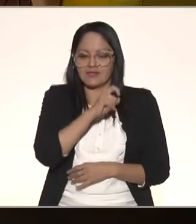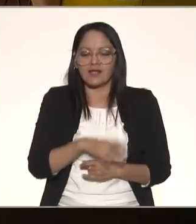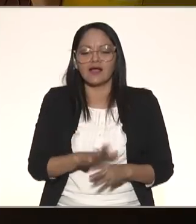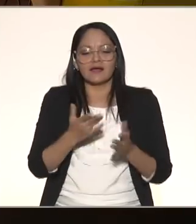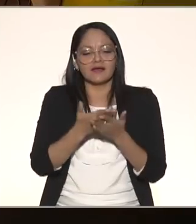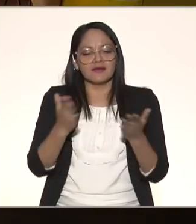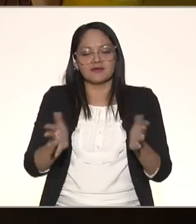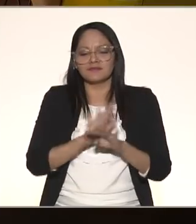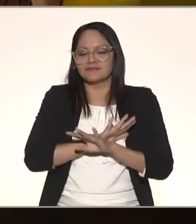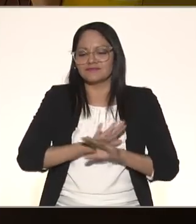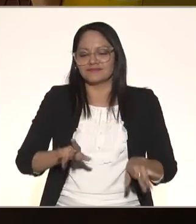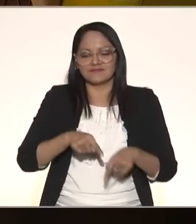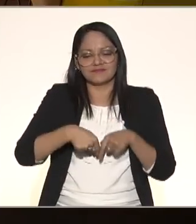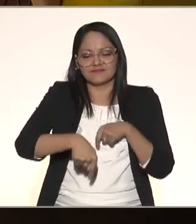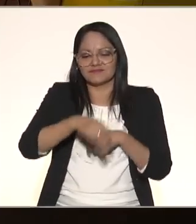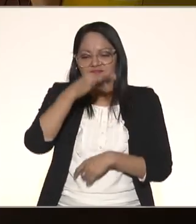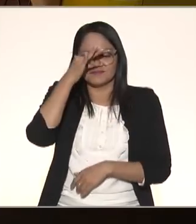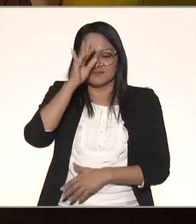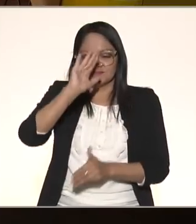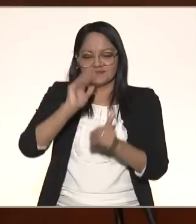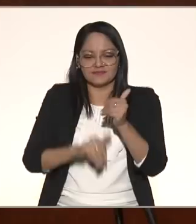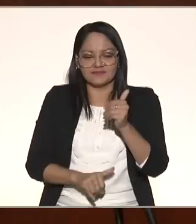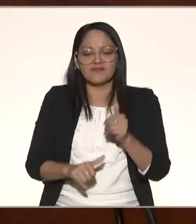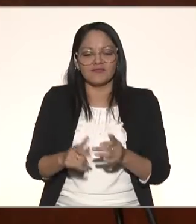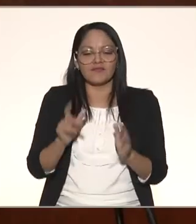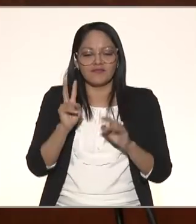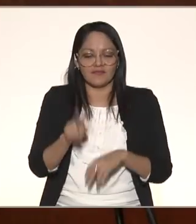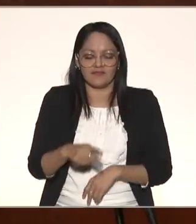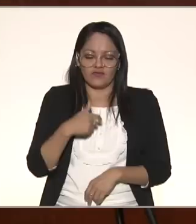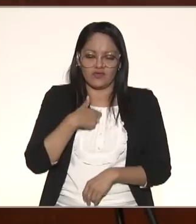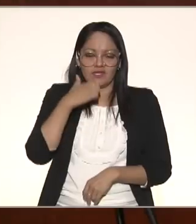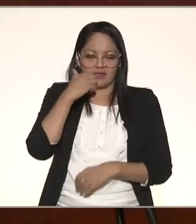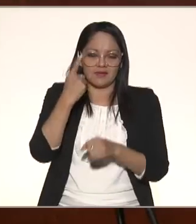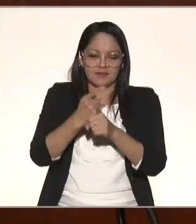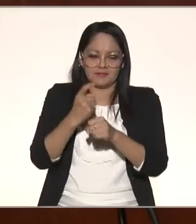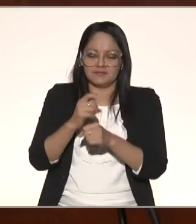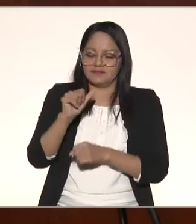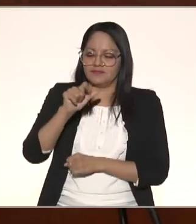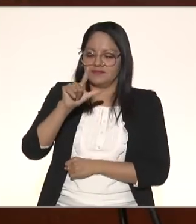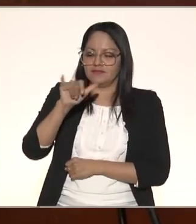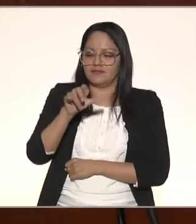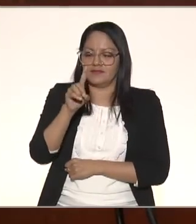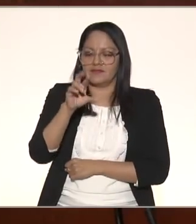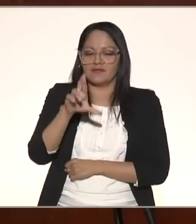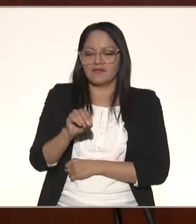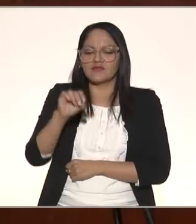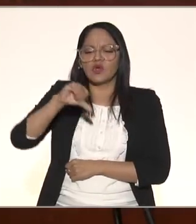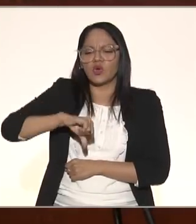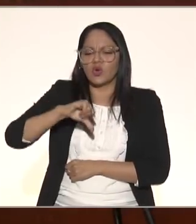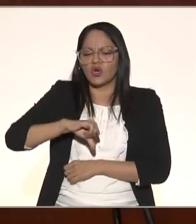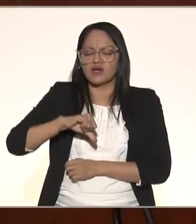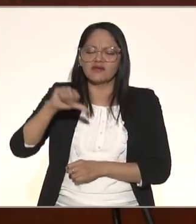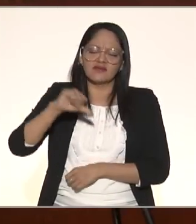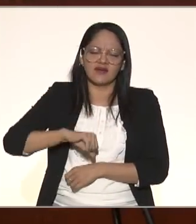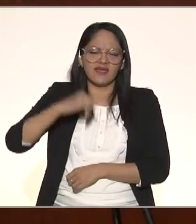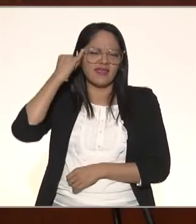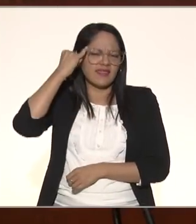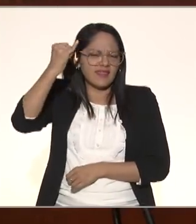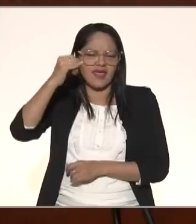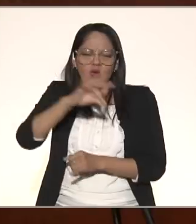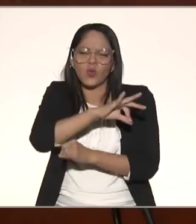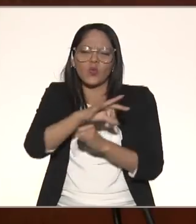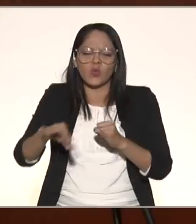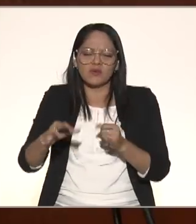prácticamente al final de este programa y yo quisiera empezar contigo Alejandro con qué nos quedamos alguna idea con qué